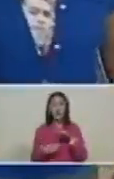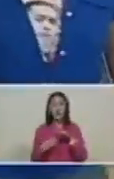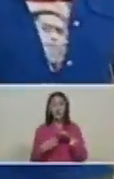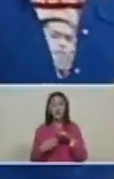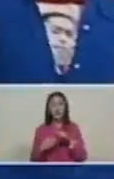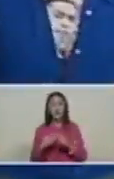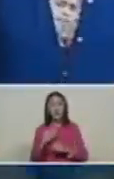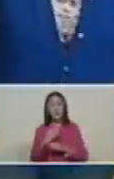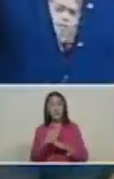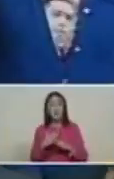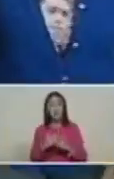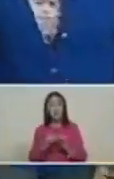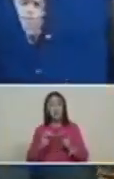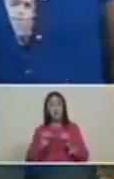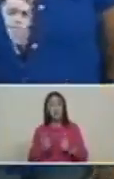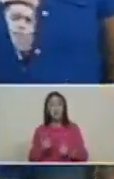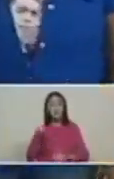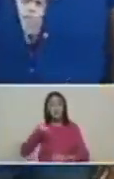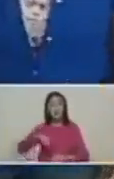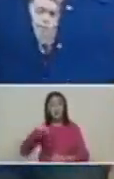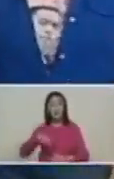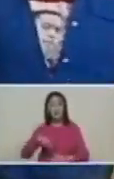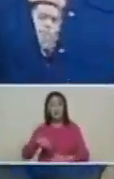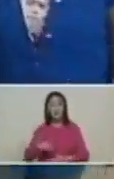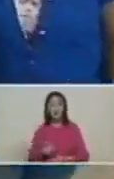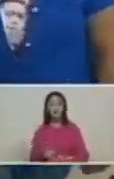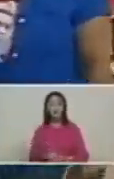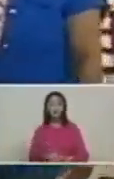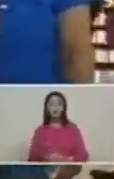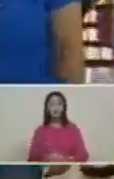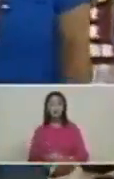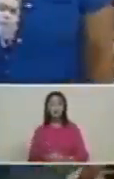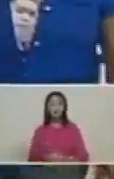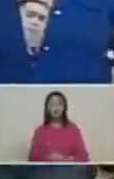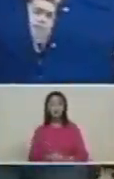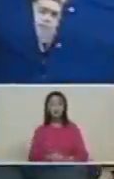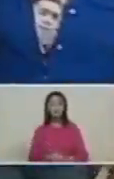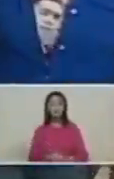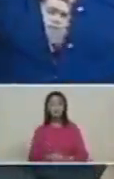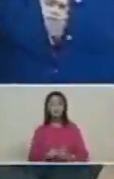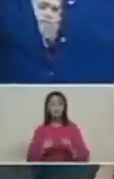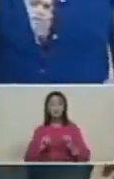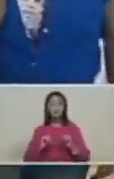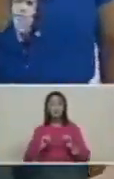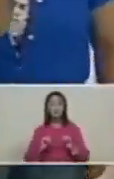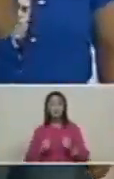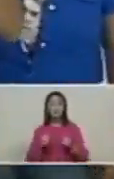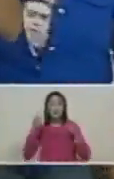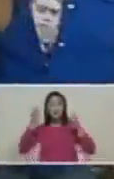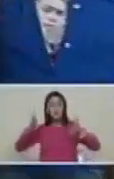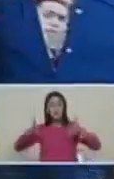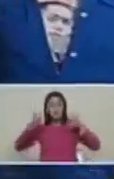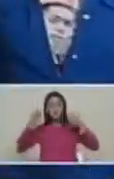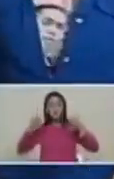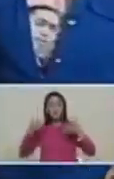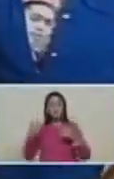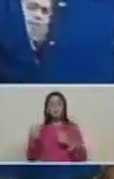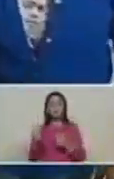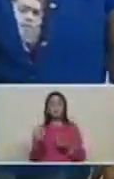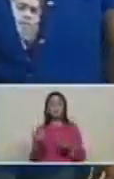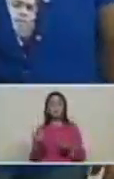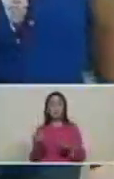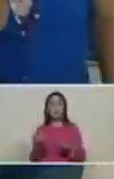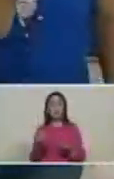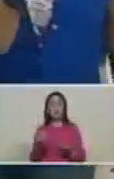media general que inician el día de hoy. Y también tenemos que decir, damos inicio a la instrucción que usted dio, donde